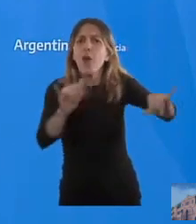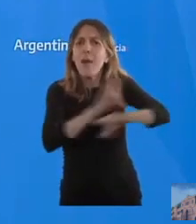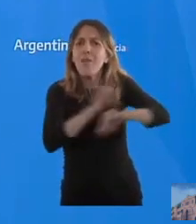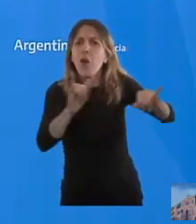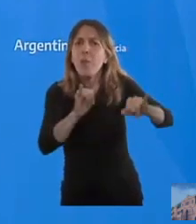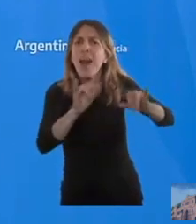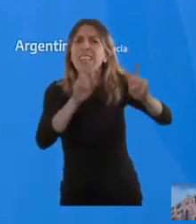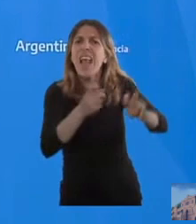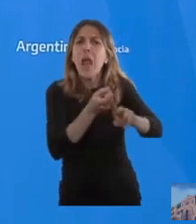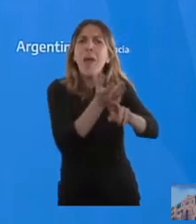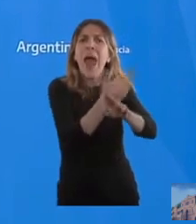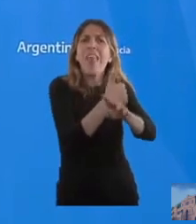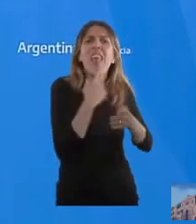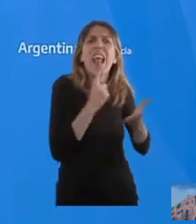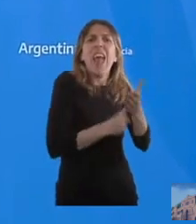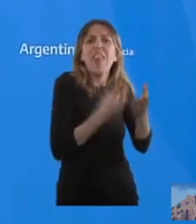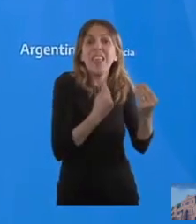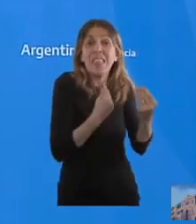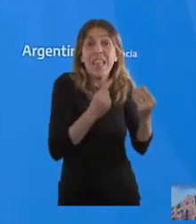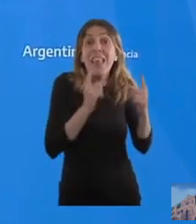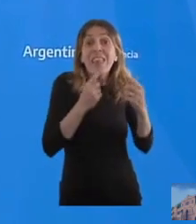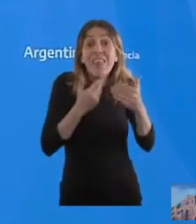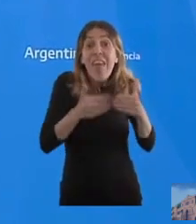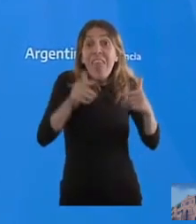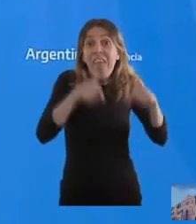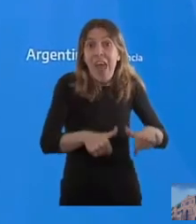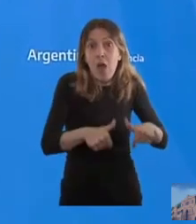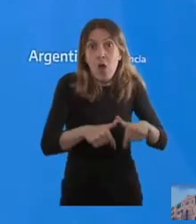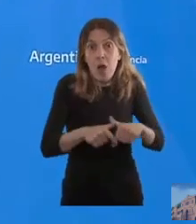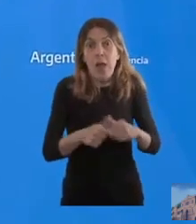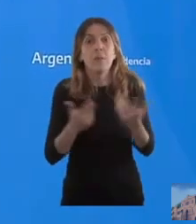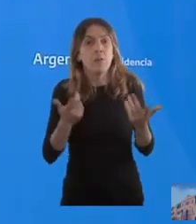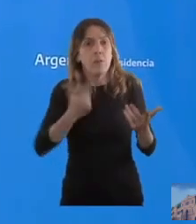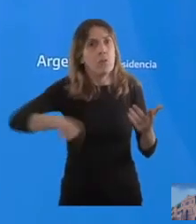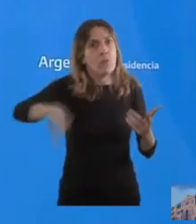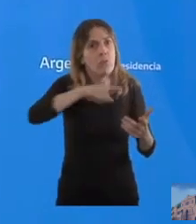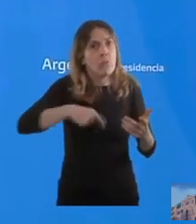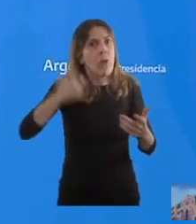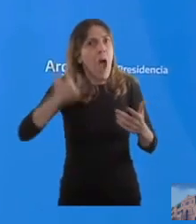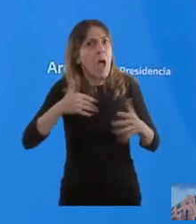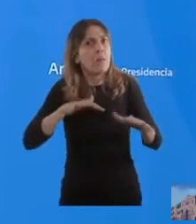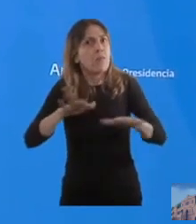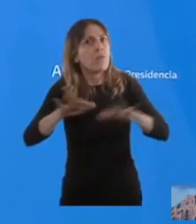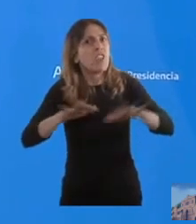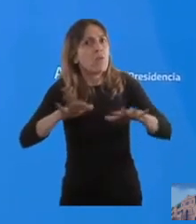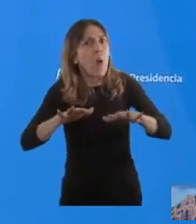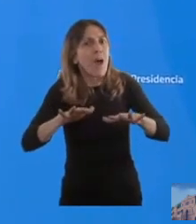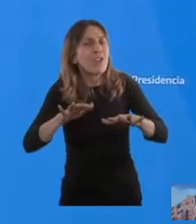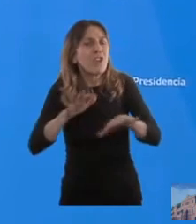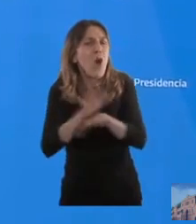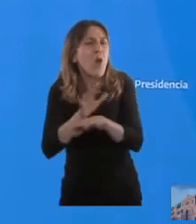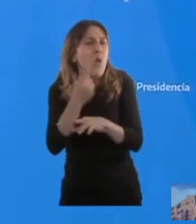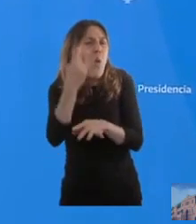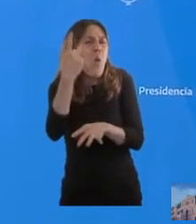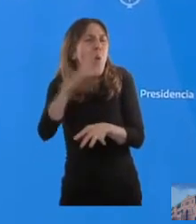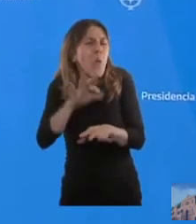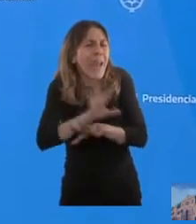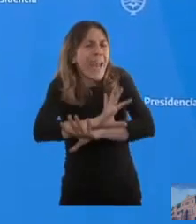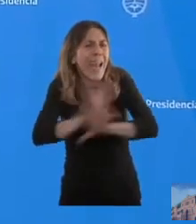medidas que serán implementando desde este mismo momento. Estamos en una situación extraordinaria que